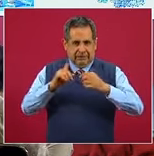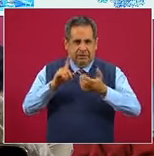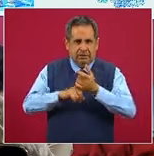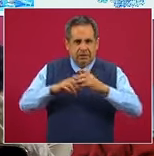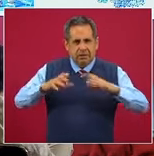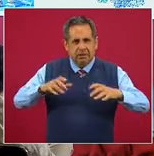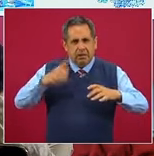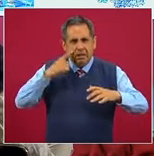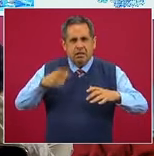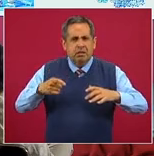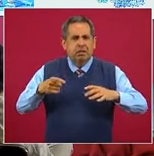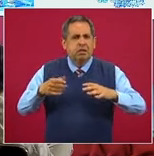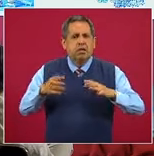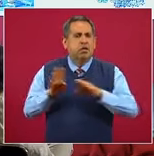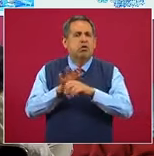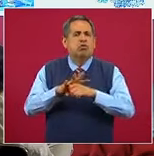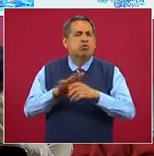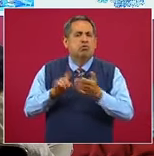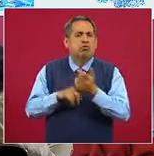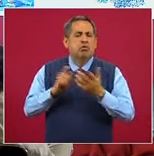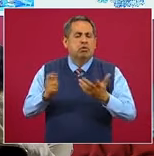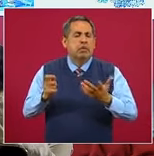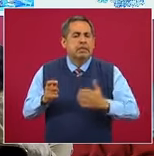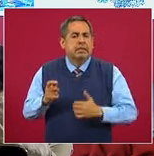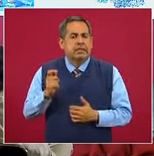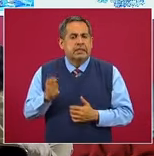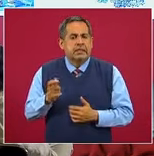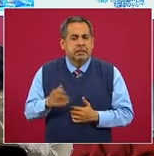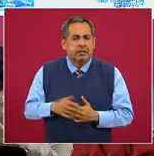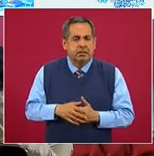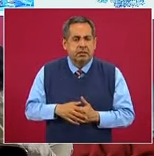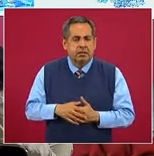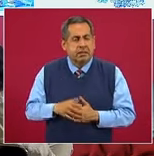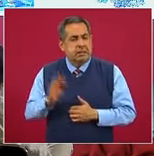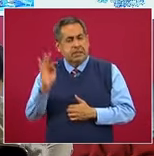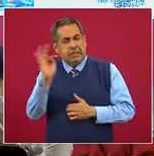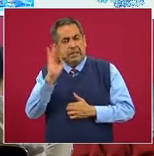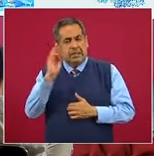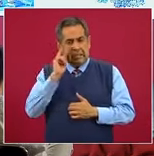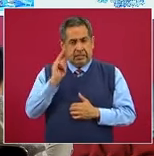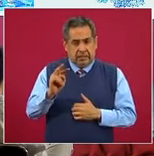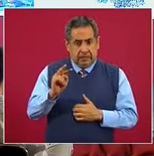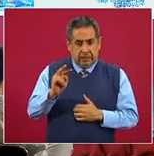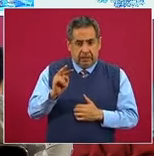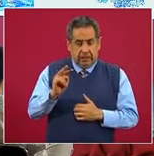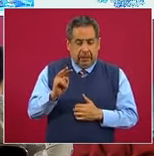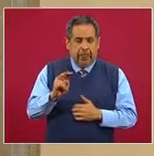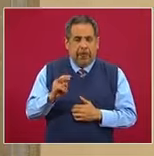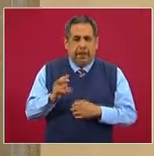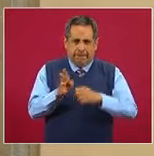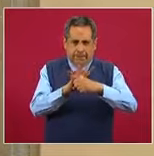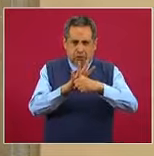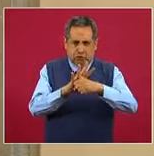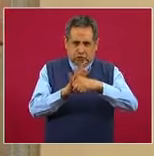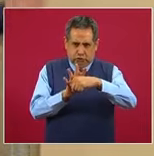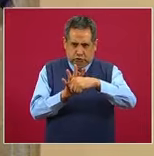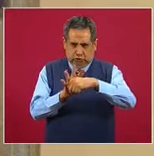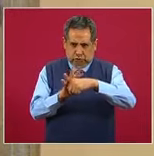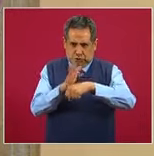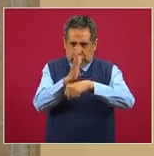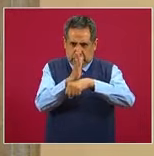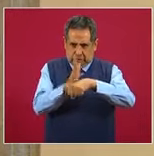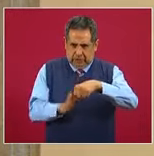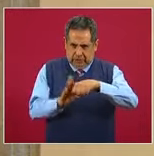es una representación esquemática donde si pudiéramos tener este virus y partirlo por la mitad, en el